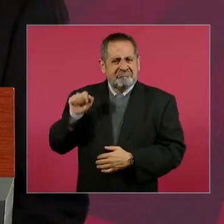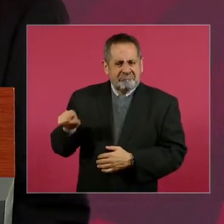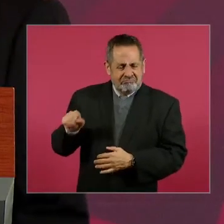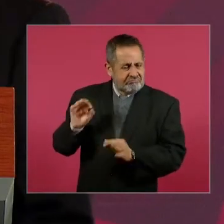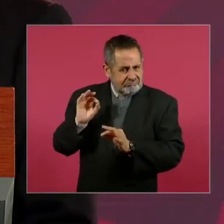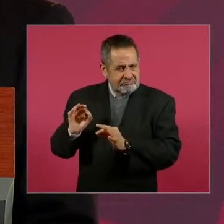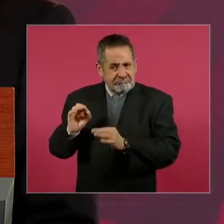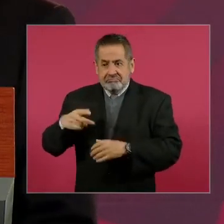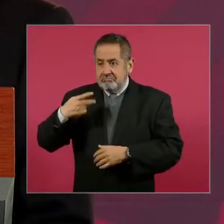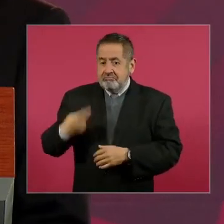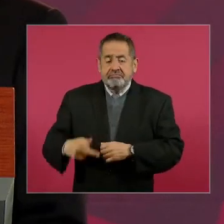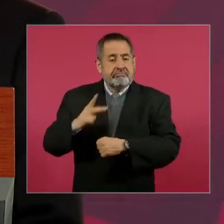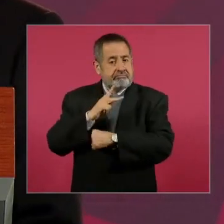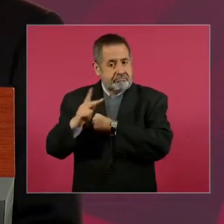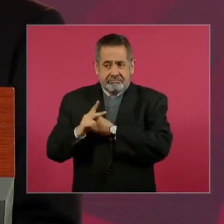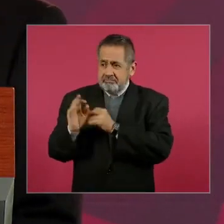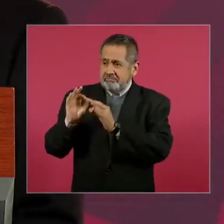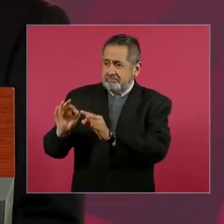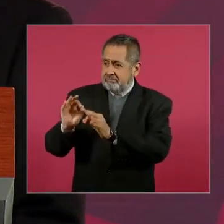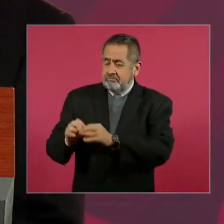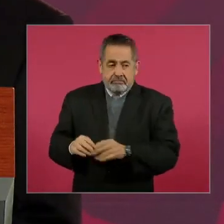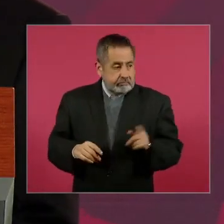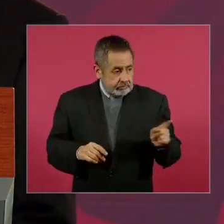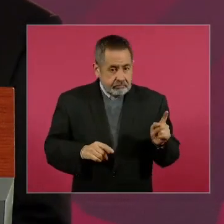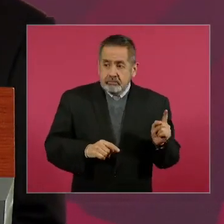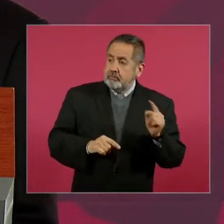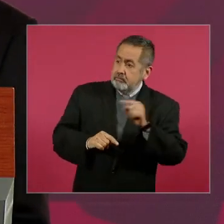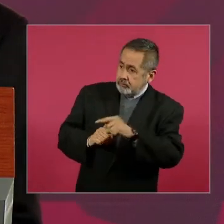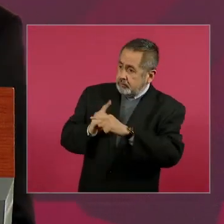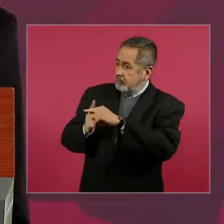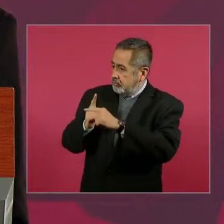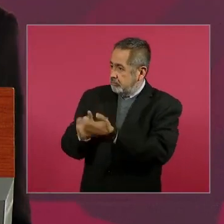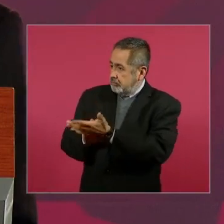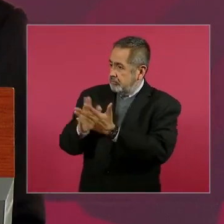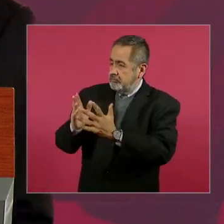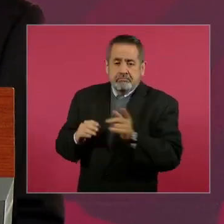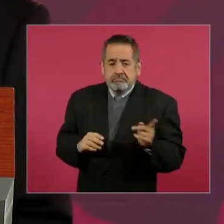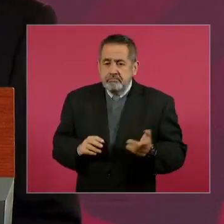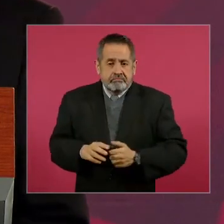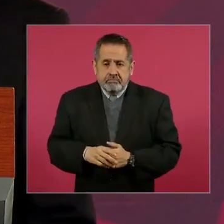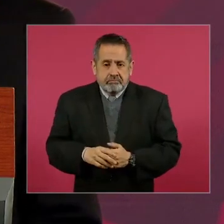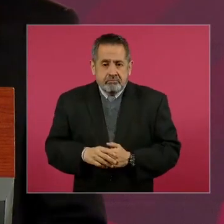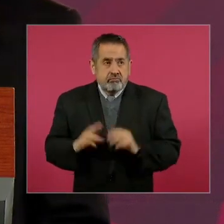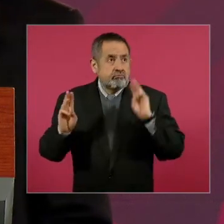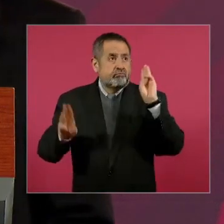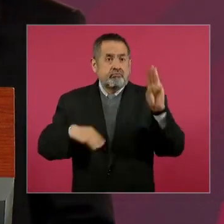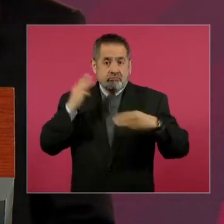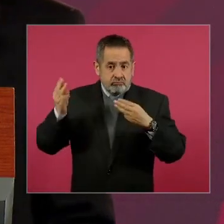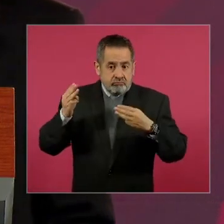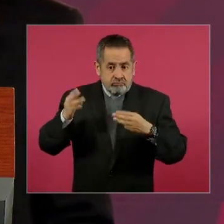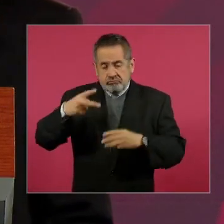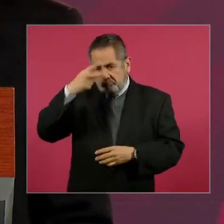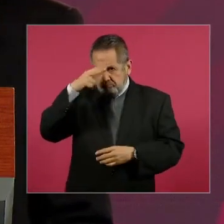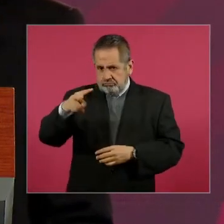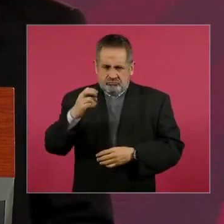nuestro país está a la vanguardia en el mundo.